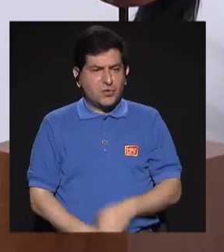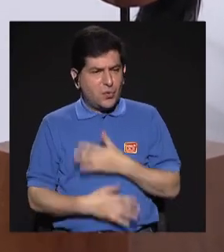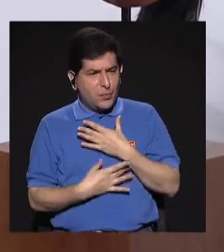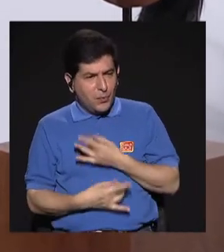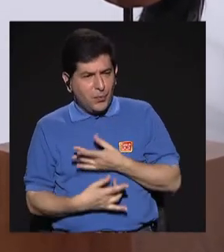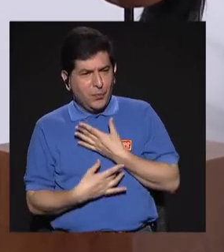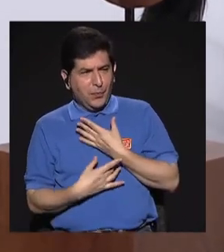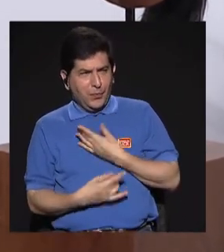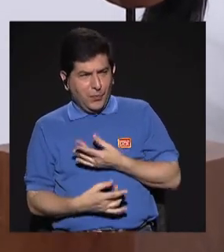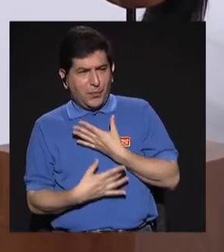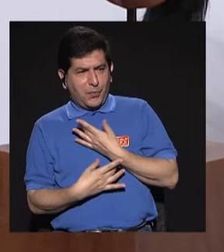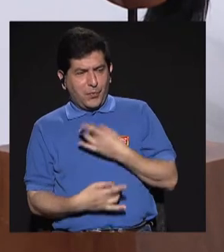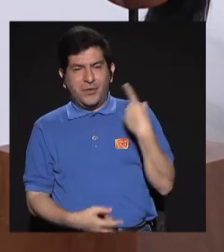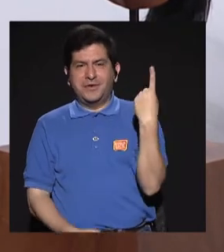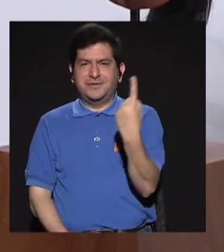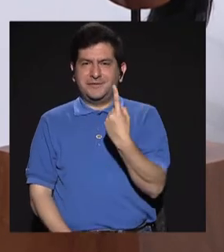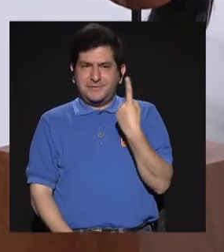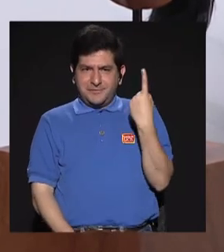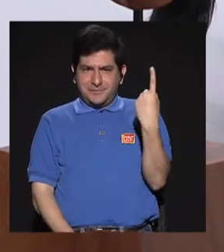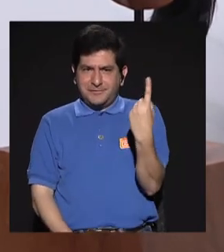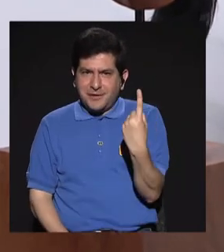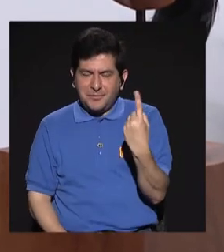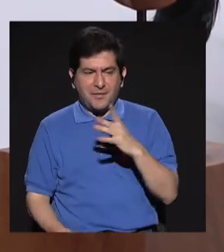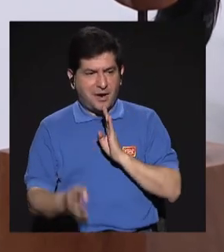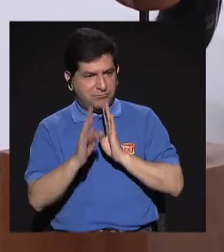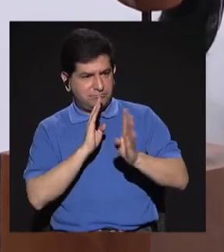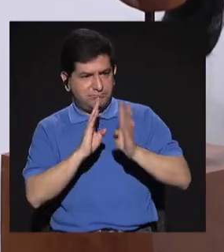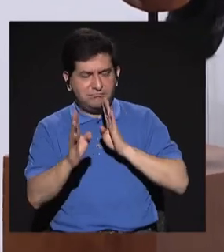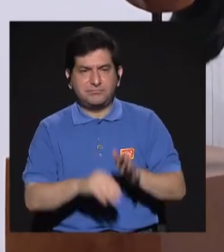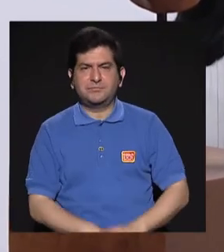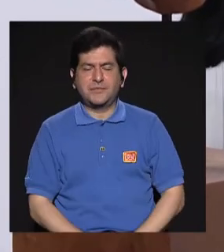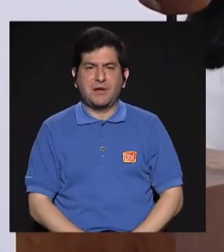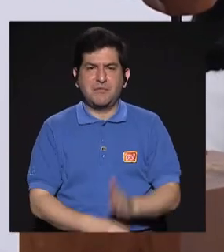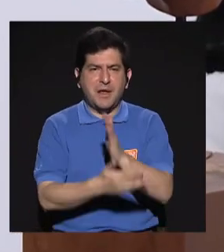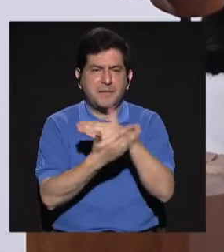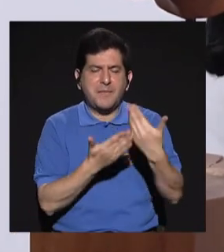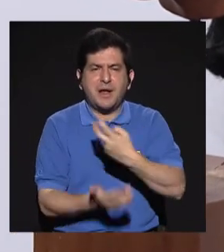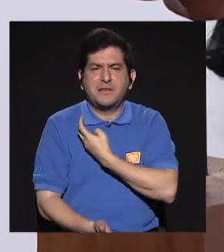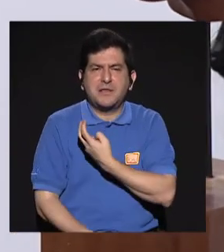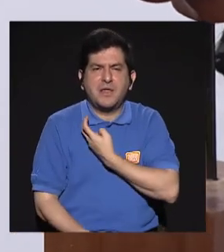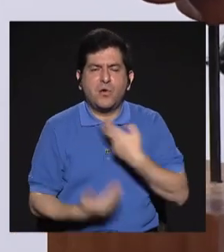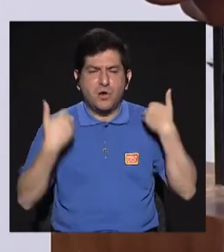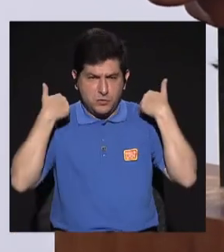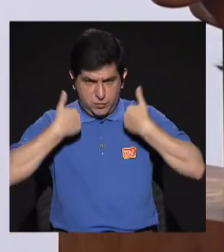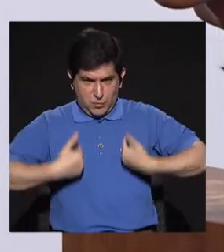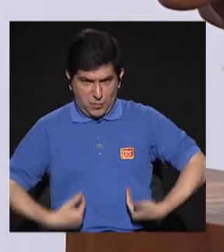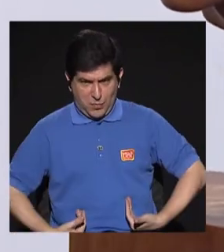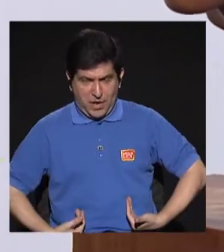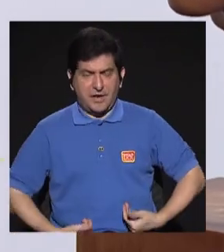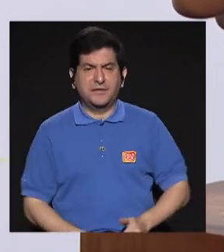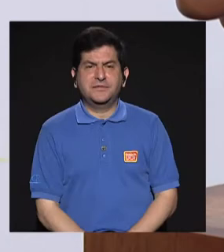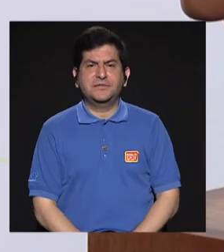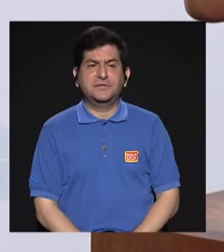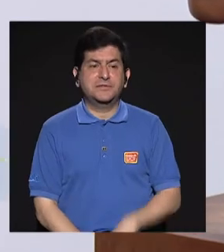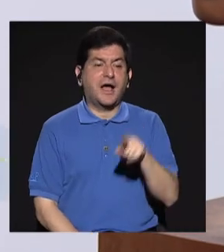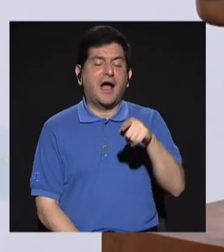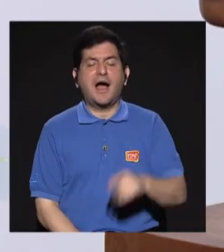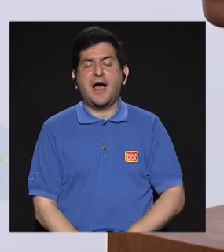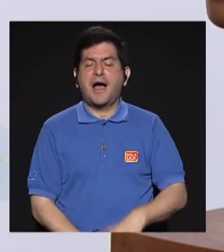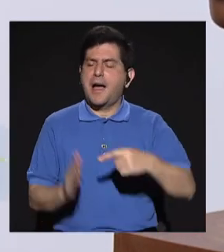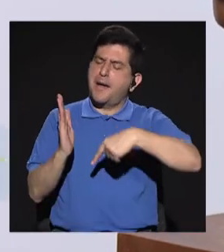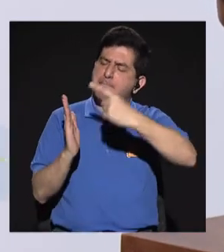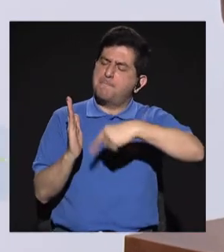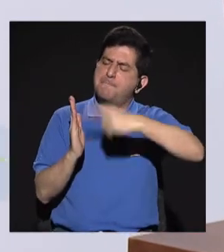inquietudes y siempre este cuando hablábamos de nuestros socios humanos decíamos como le decía el